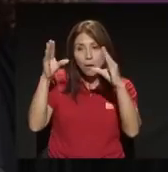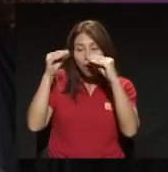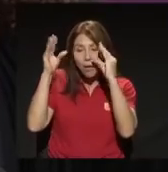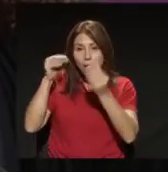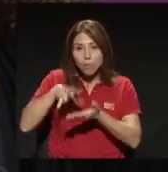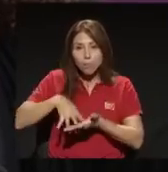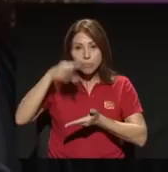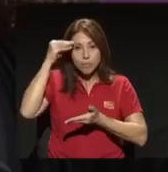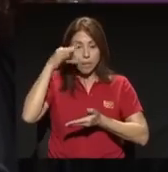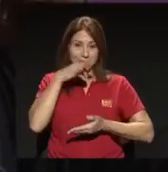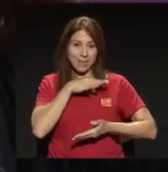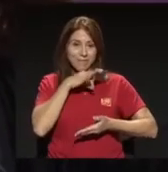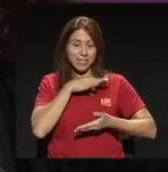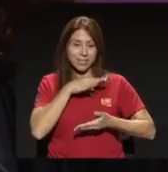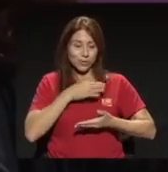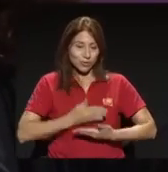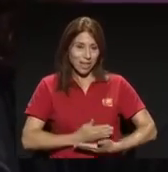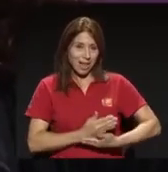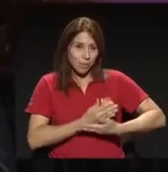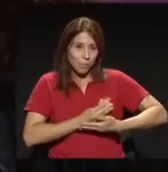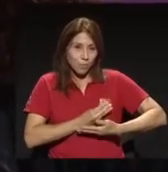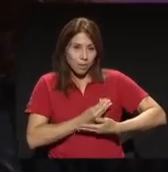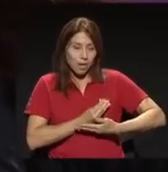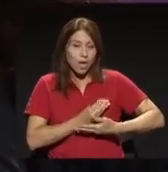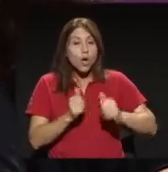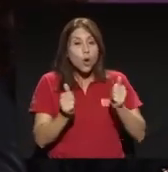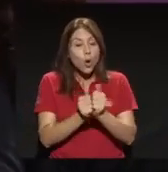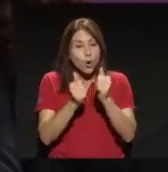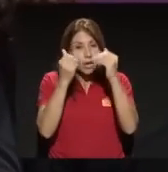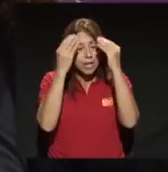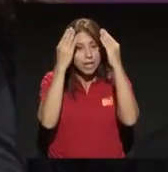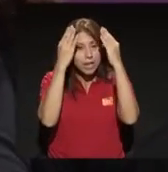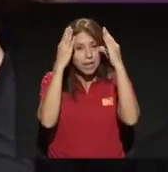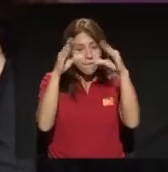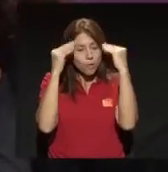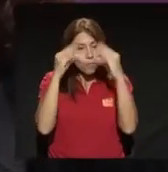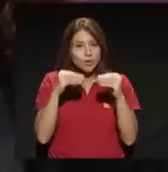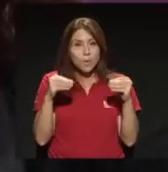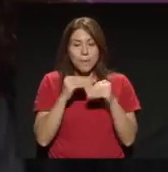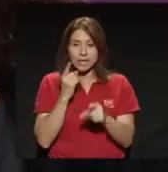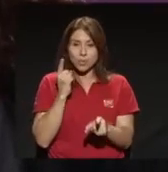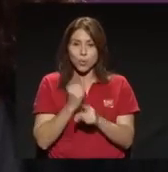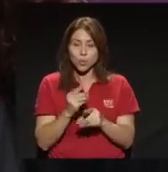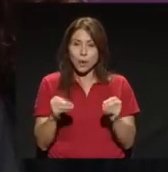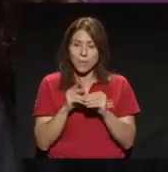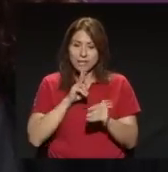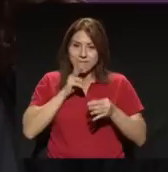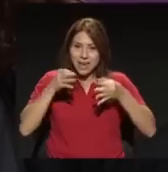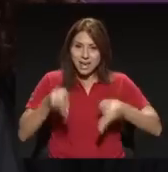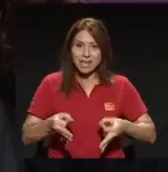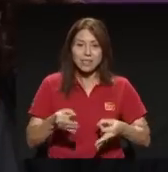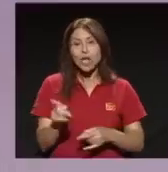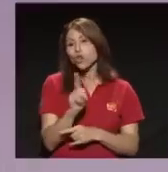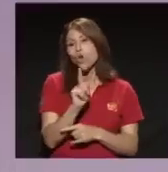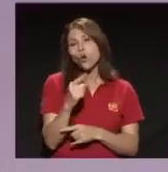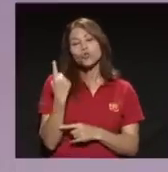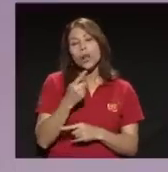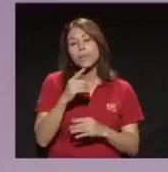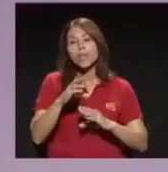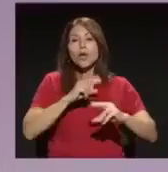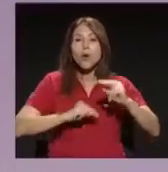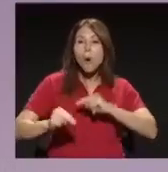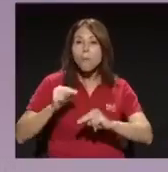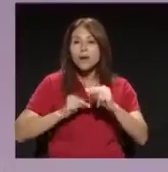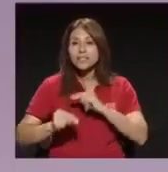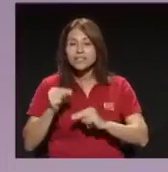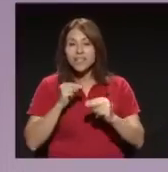ejemplo los beneficios de la lactancia con una información que sea más oportuna más veraz no una información meramente comercial que